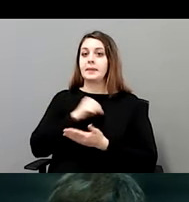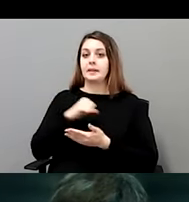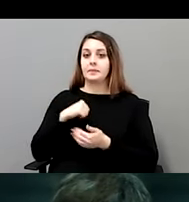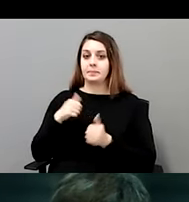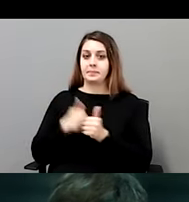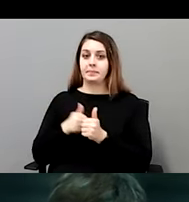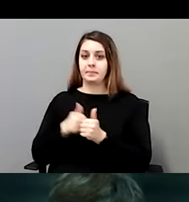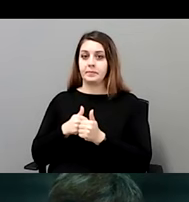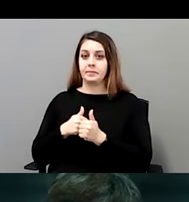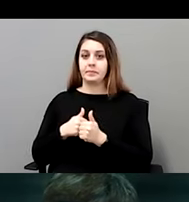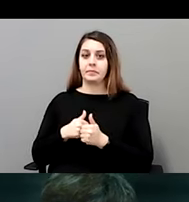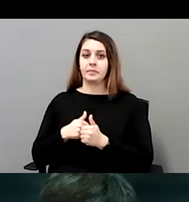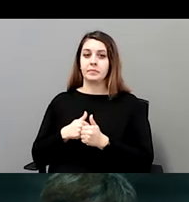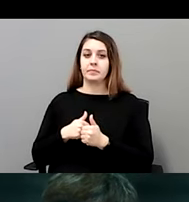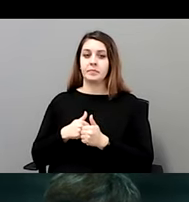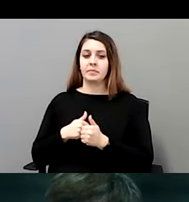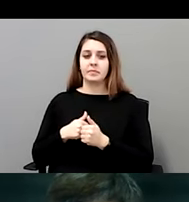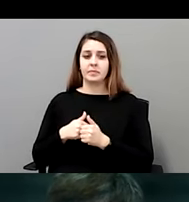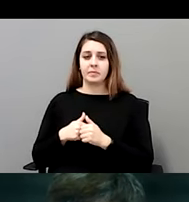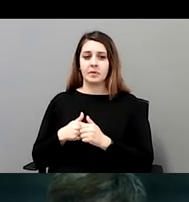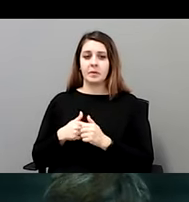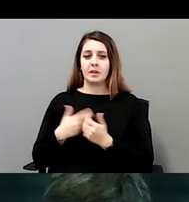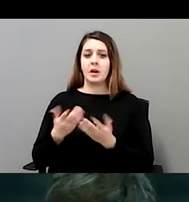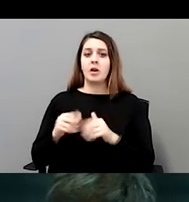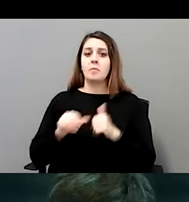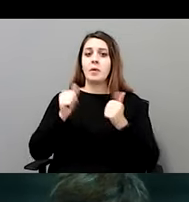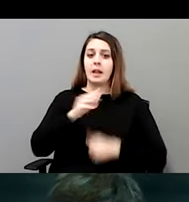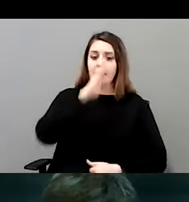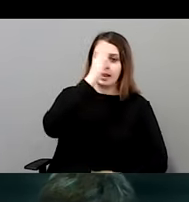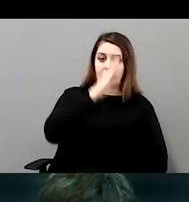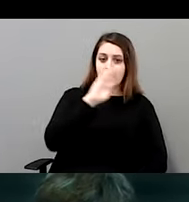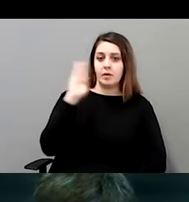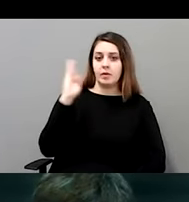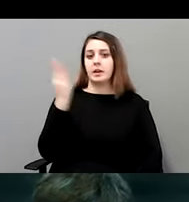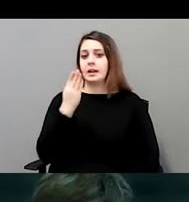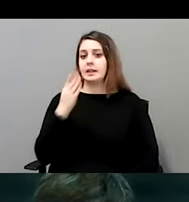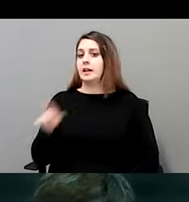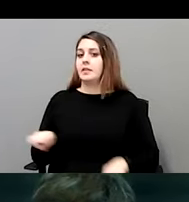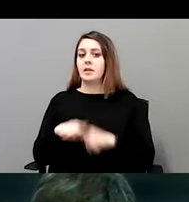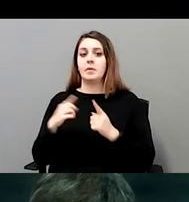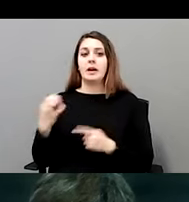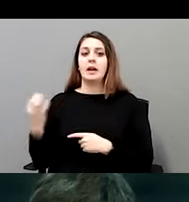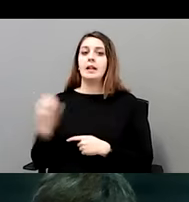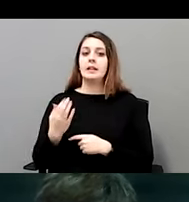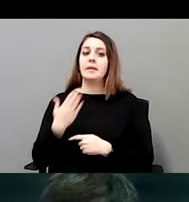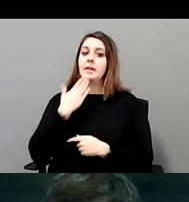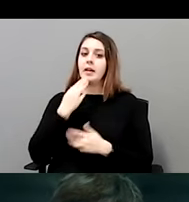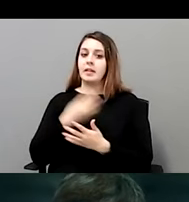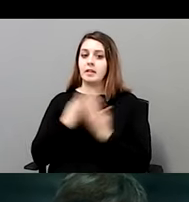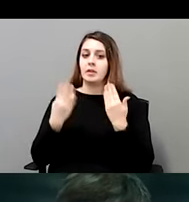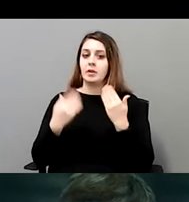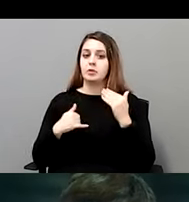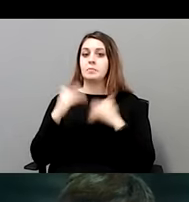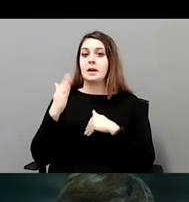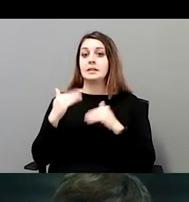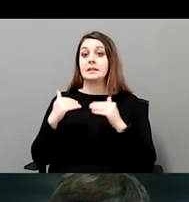para modalidad directa como indirecta, tiene que tener mayor de edad y no estar en edad de jubilación.